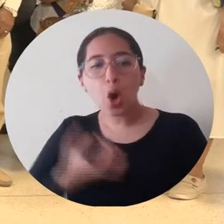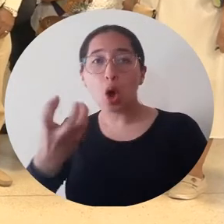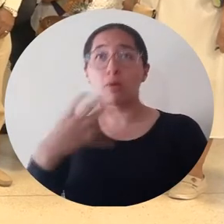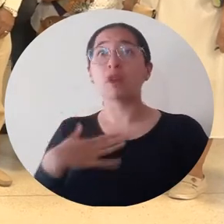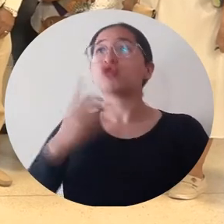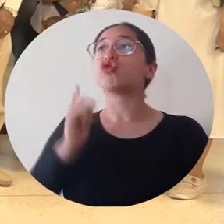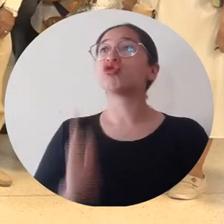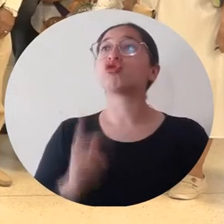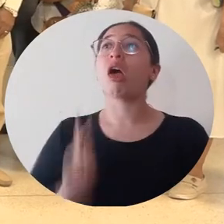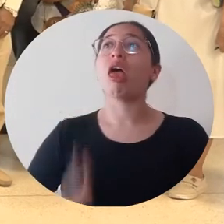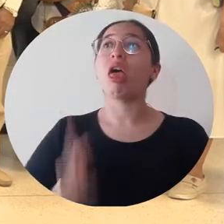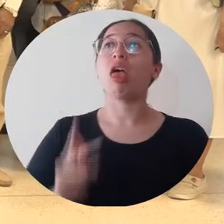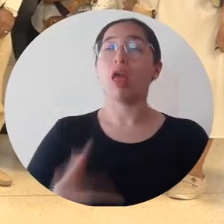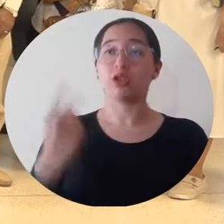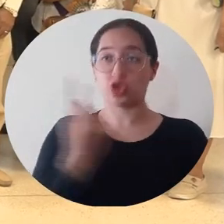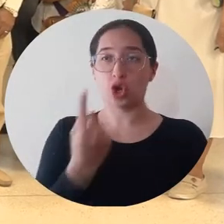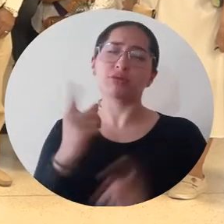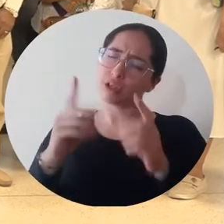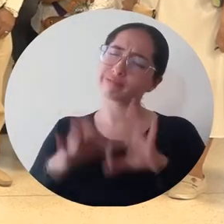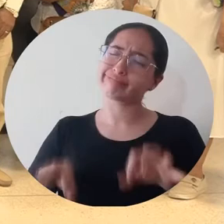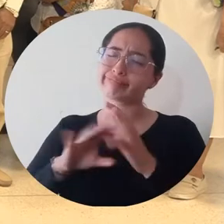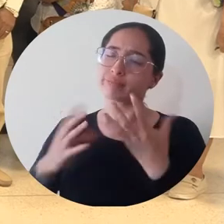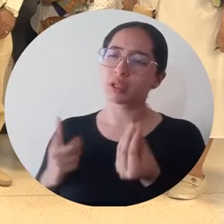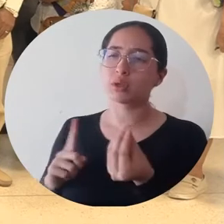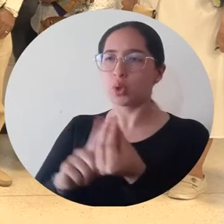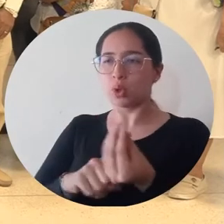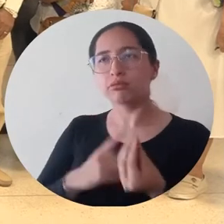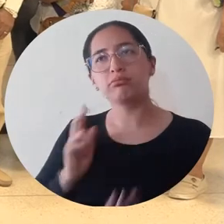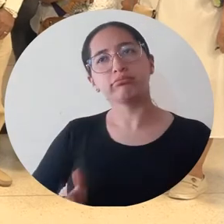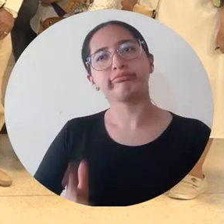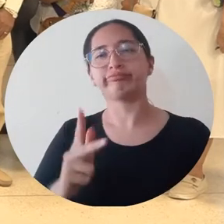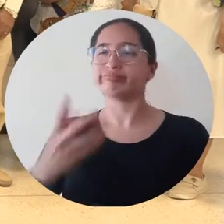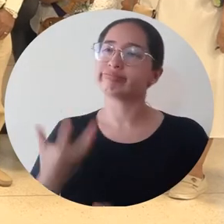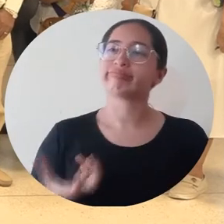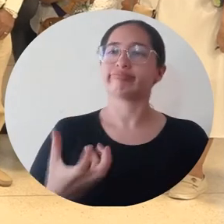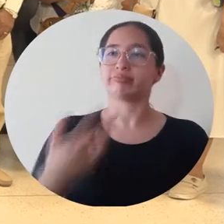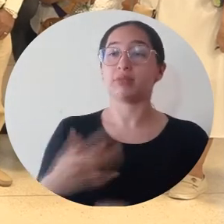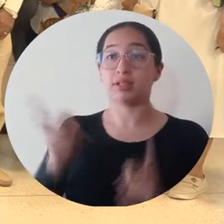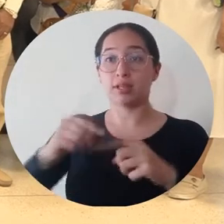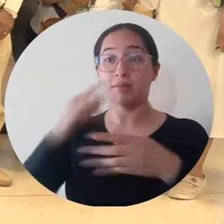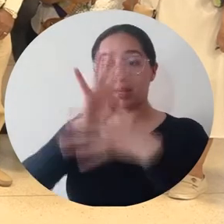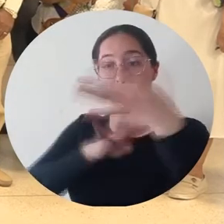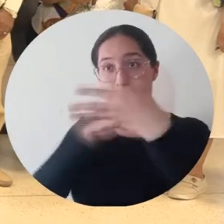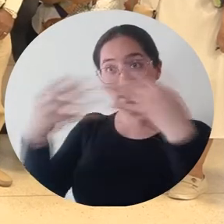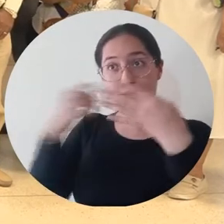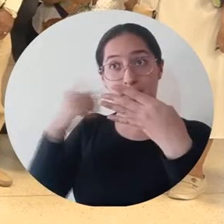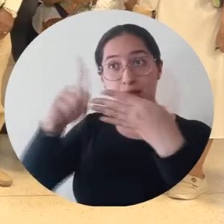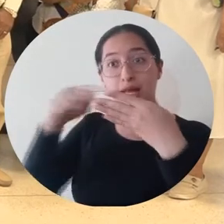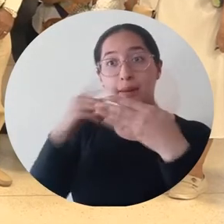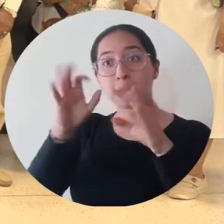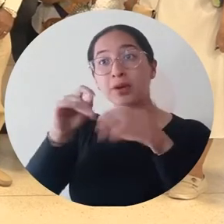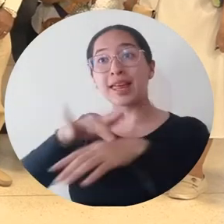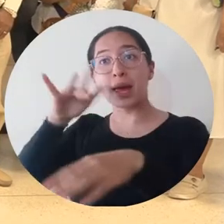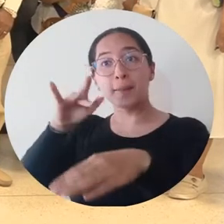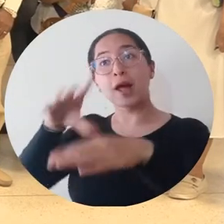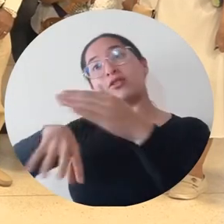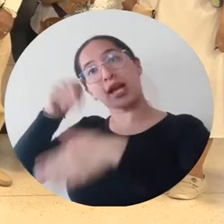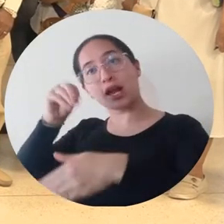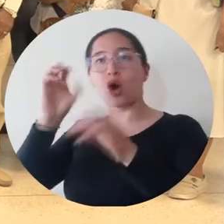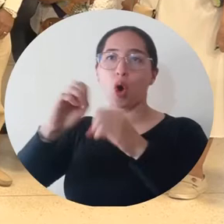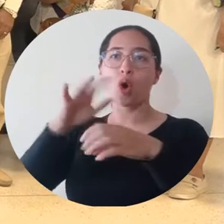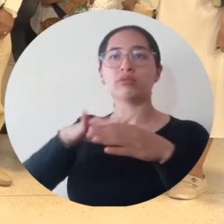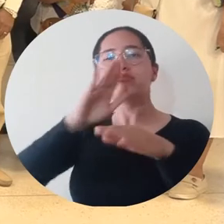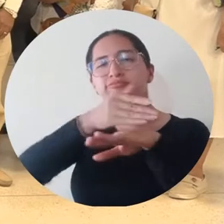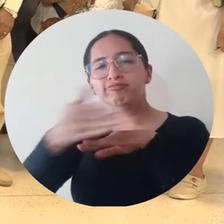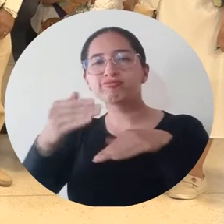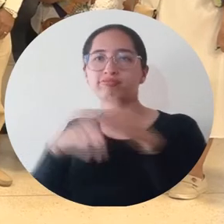siempre en grupo en lo posible, procurar mantener los horarios. Hemos recortado los horarios de salida de clase y vamos a procurar solicitar nuevamente a las